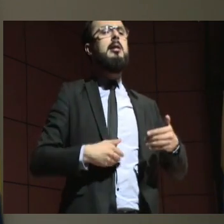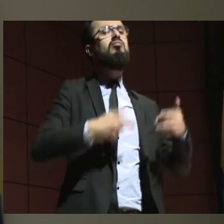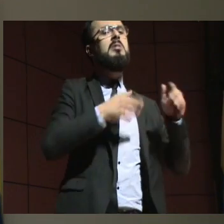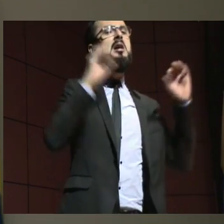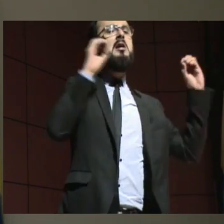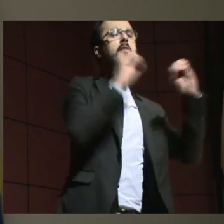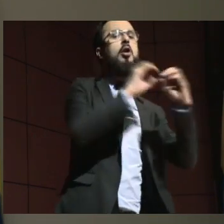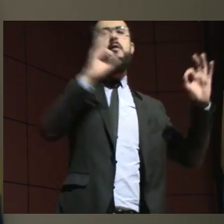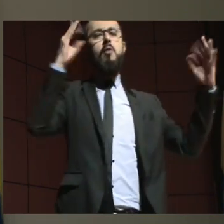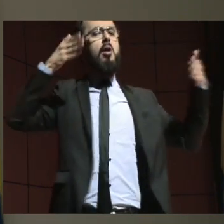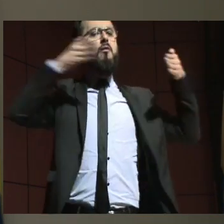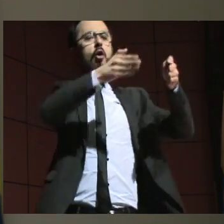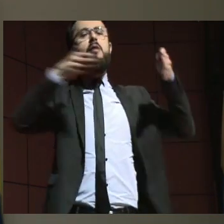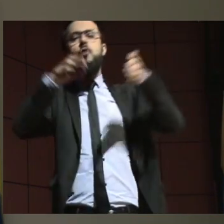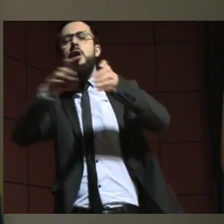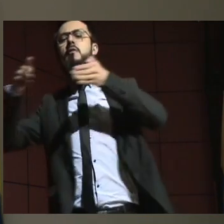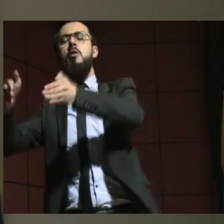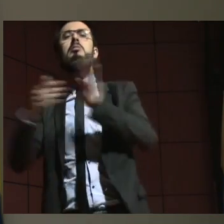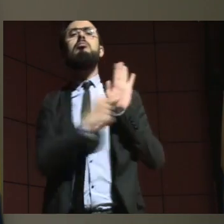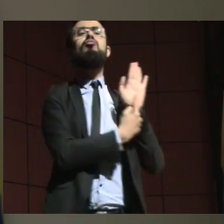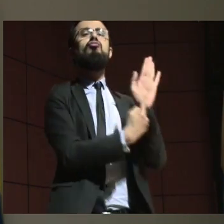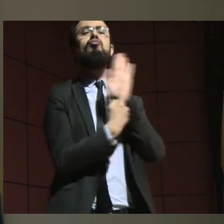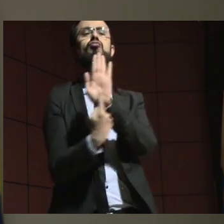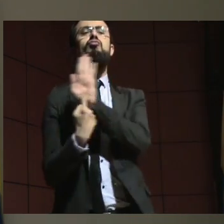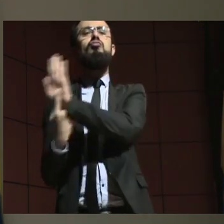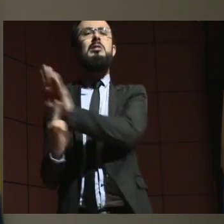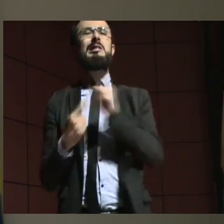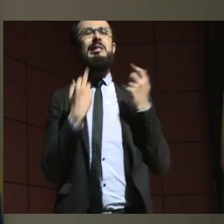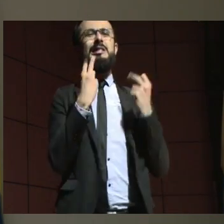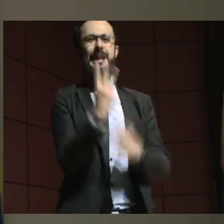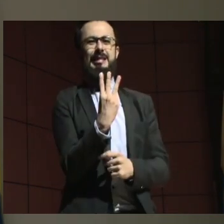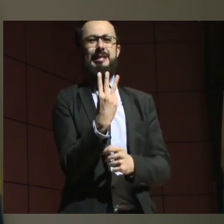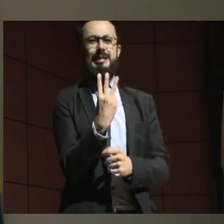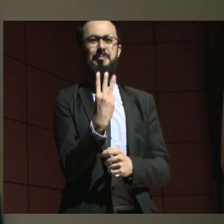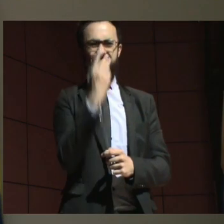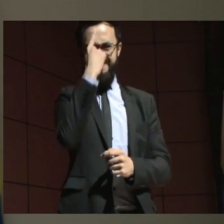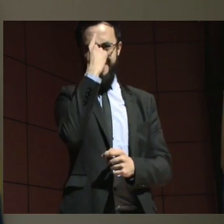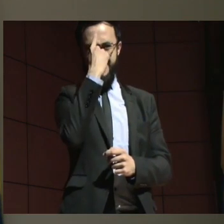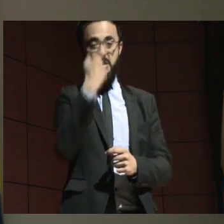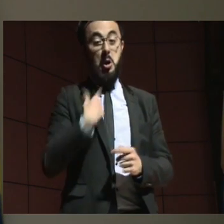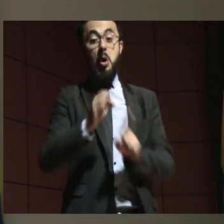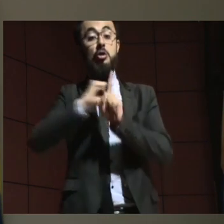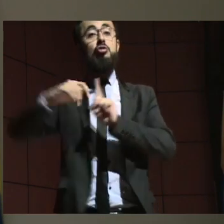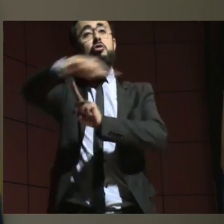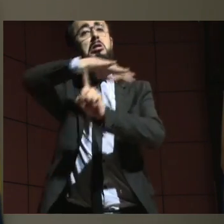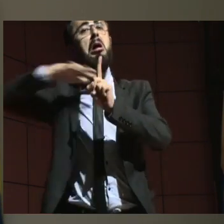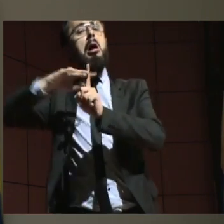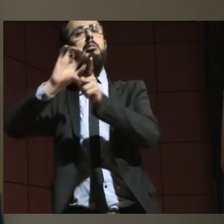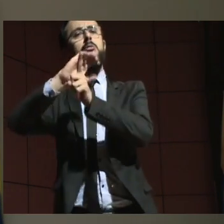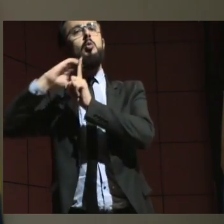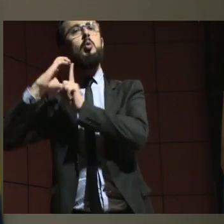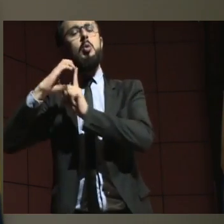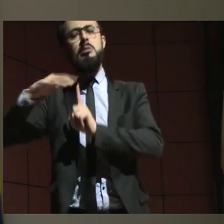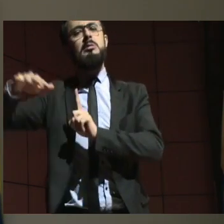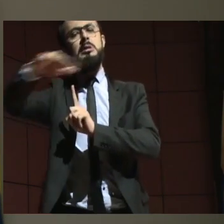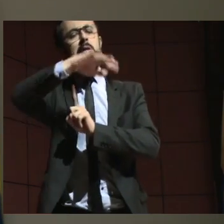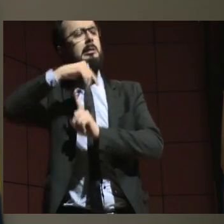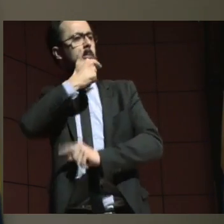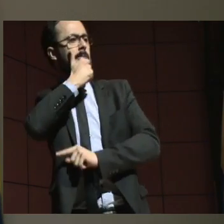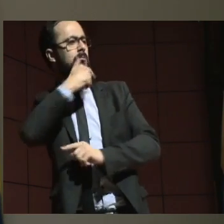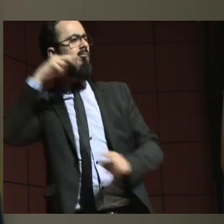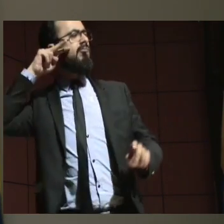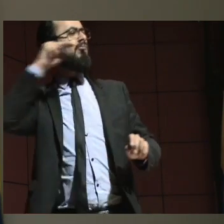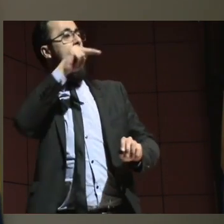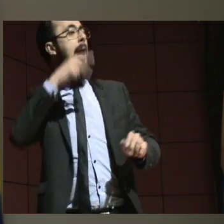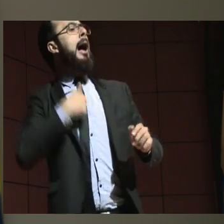formas en las que históricamente se ha visto la discapacidad desde la sociedad y desde la cultura. Y esto quiere decir también que el